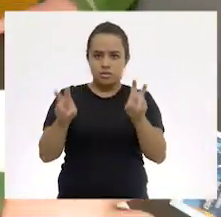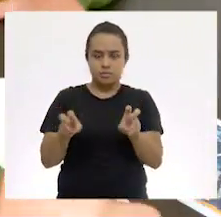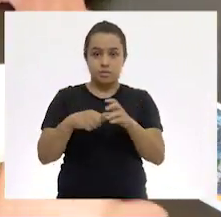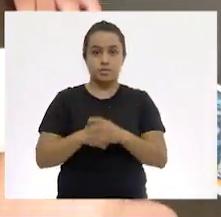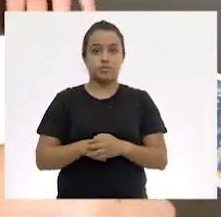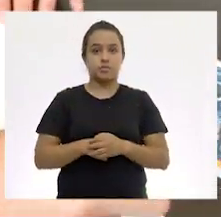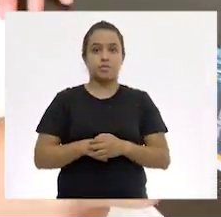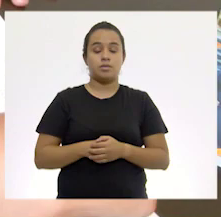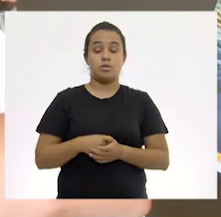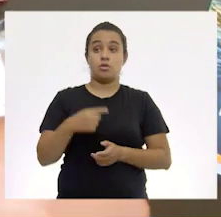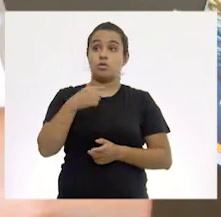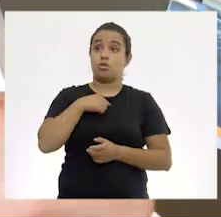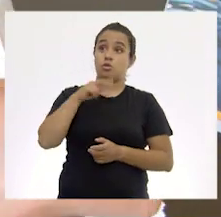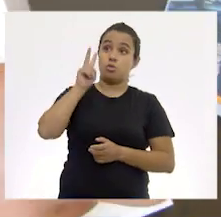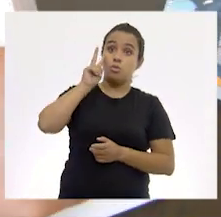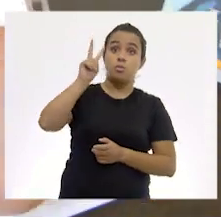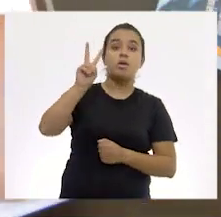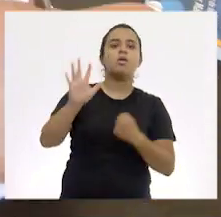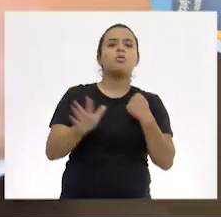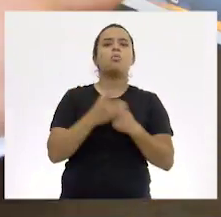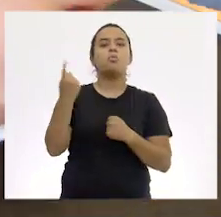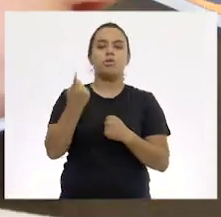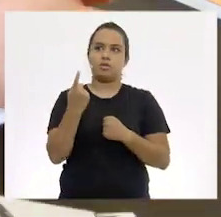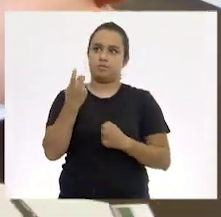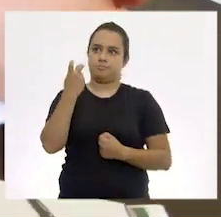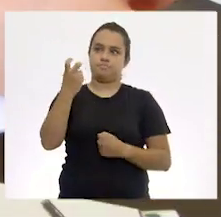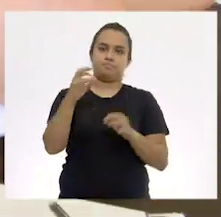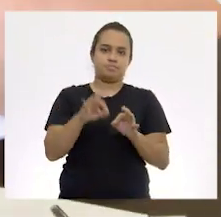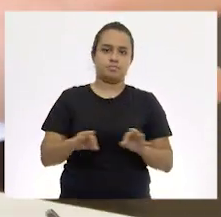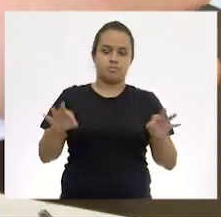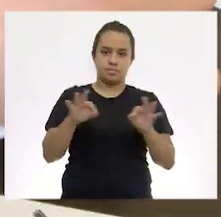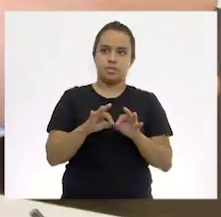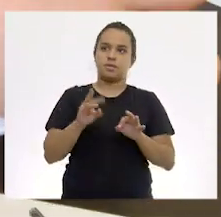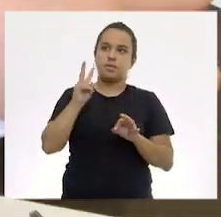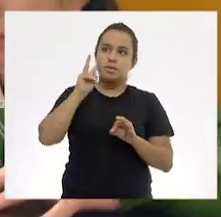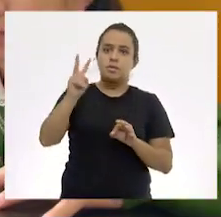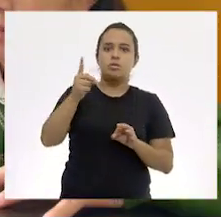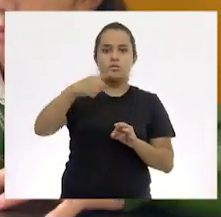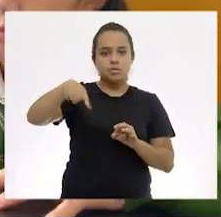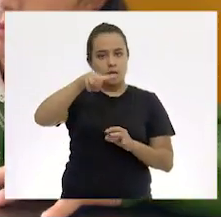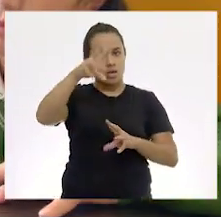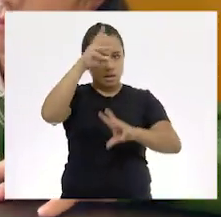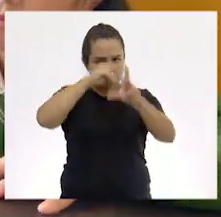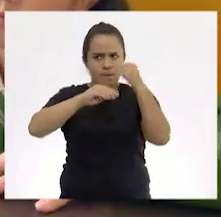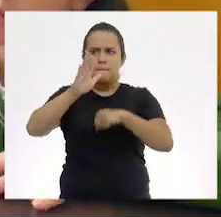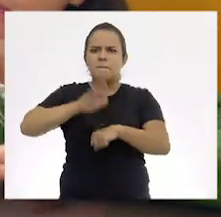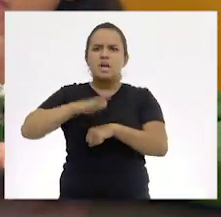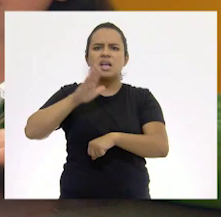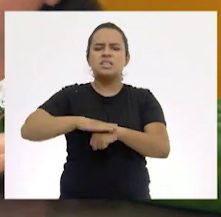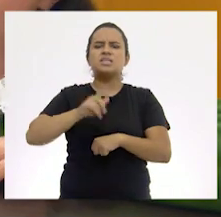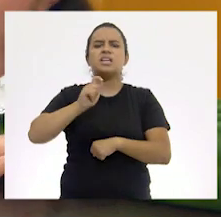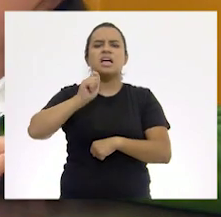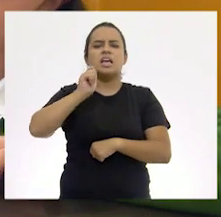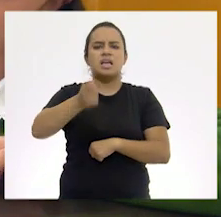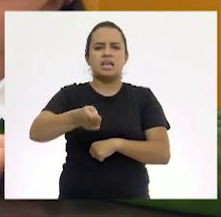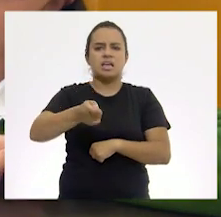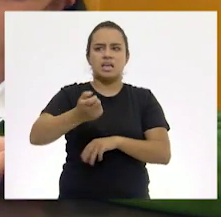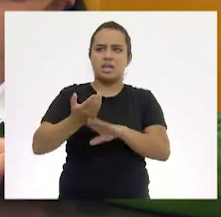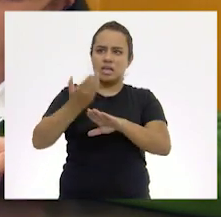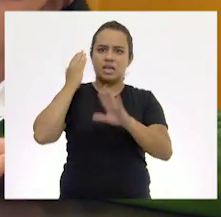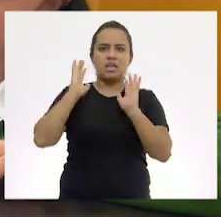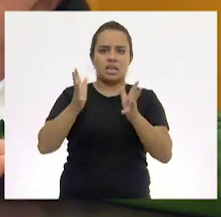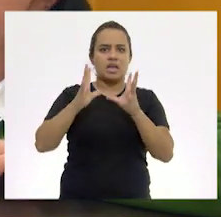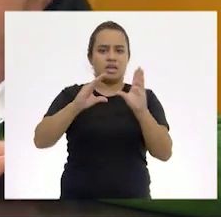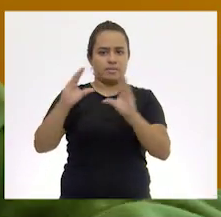los vieran porque es muy importante que lo vean para aprender más sobre todo lo que ya nos han